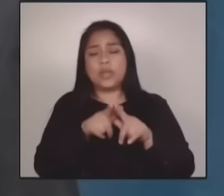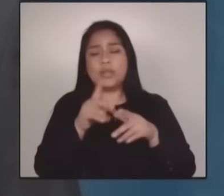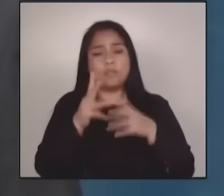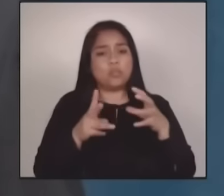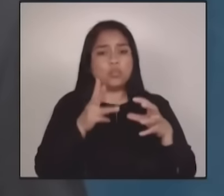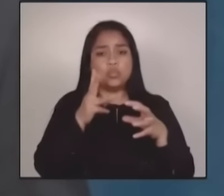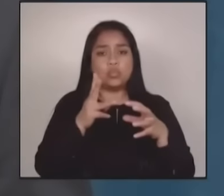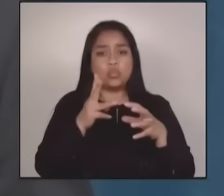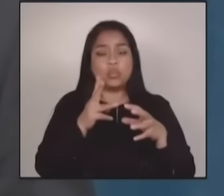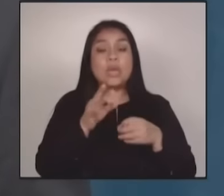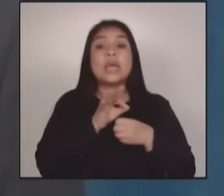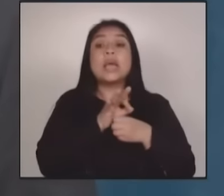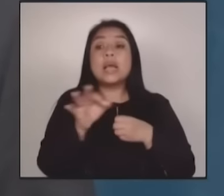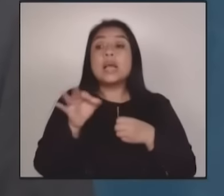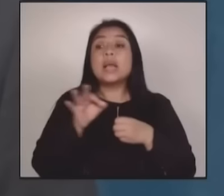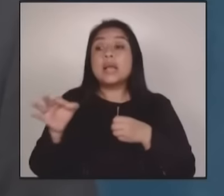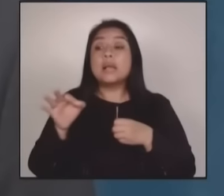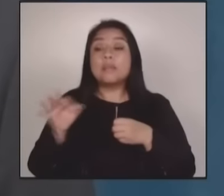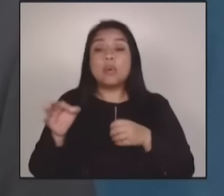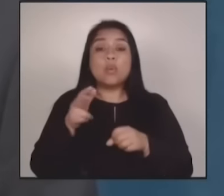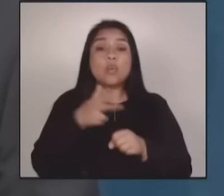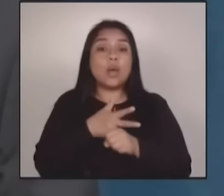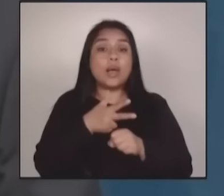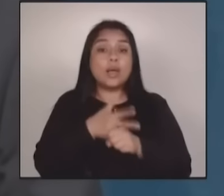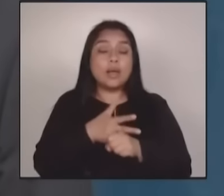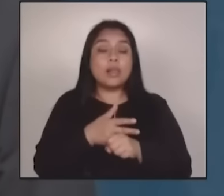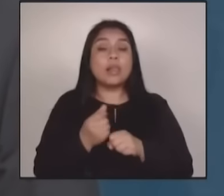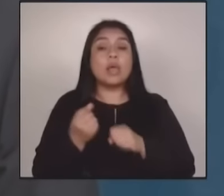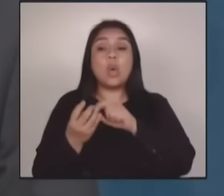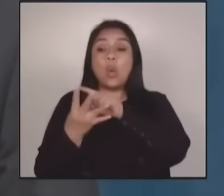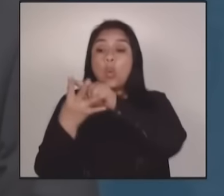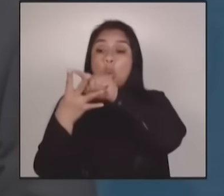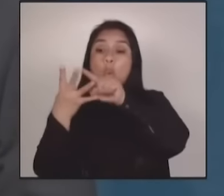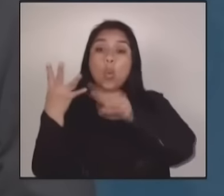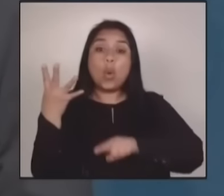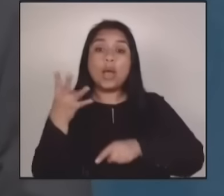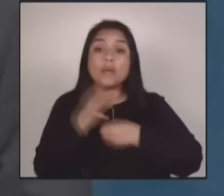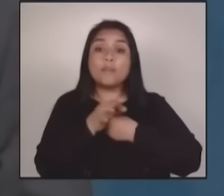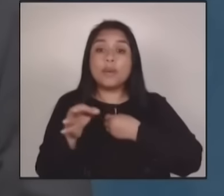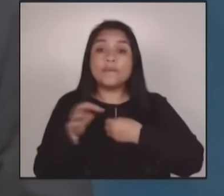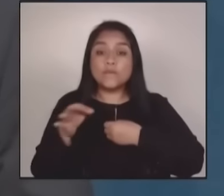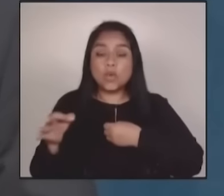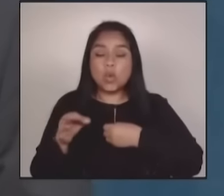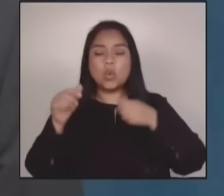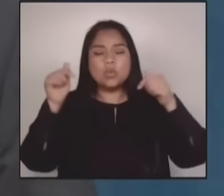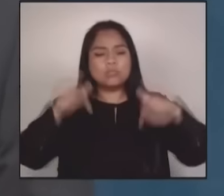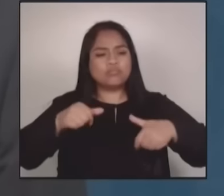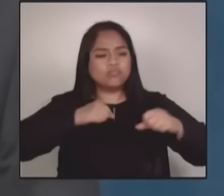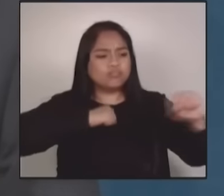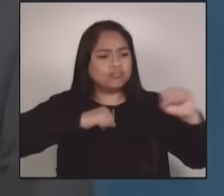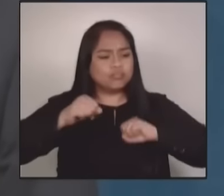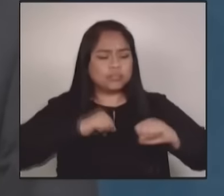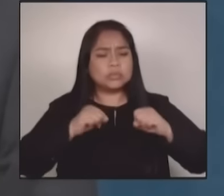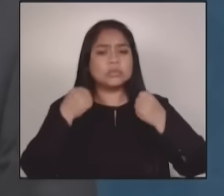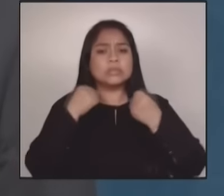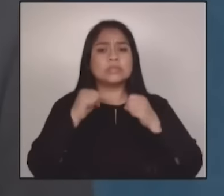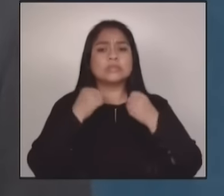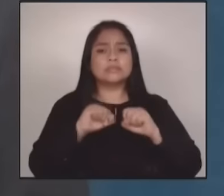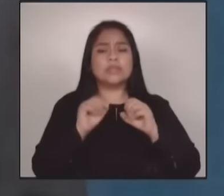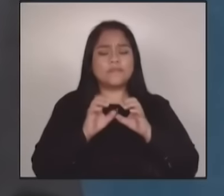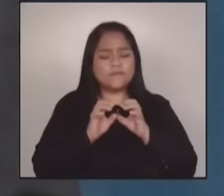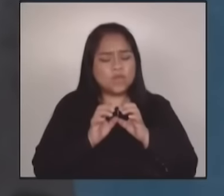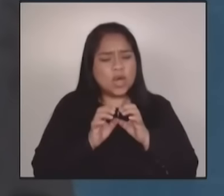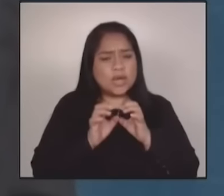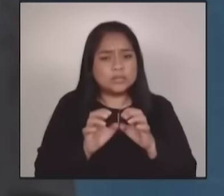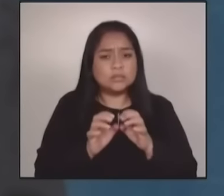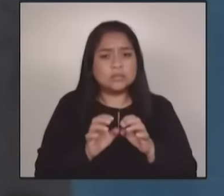El pueblo de Guatemala, sus cuatro pueblos, están haciendo este esfuerzo. No